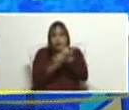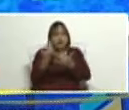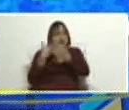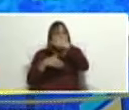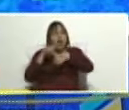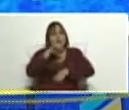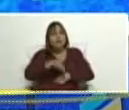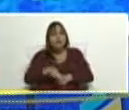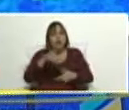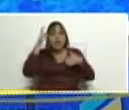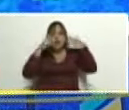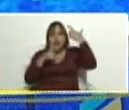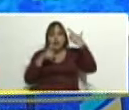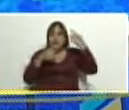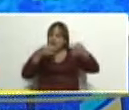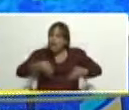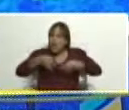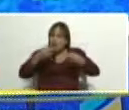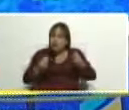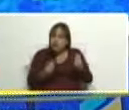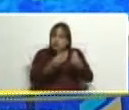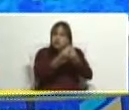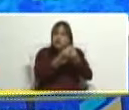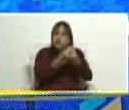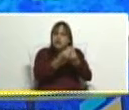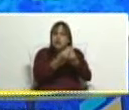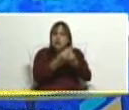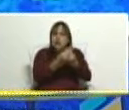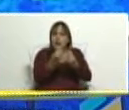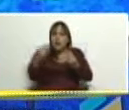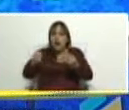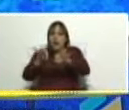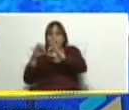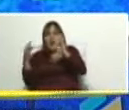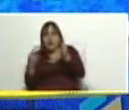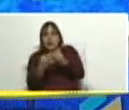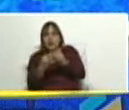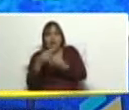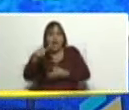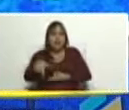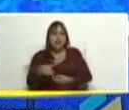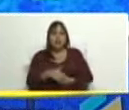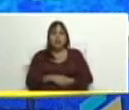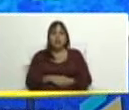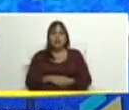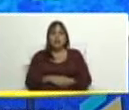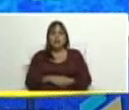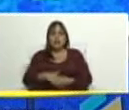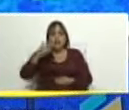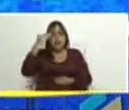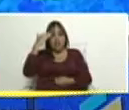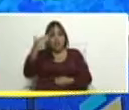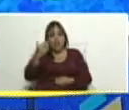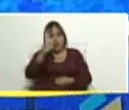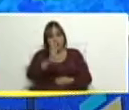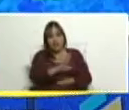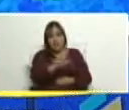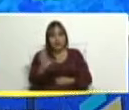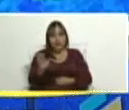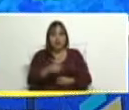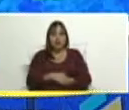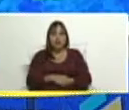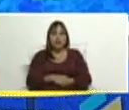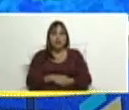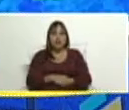siempre a su lado, junto a su amada familia. Desde aquí le envío un saludo y mis bendiciones a